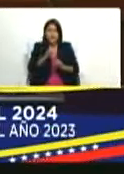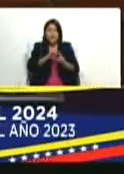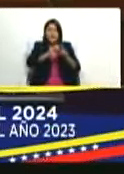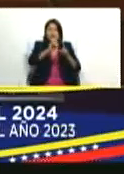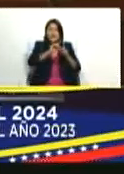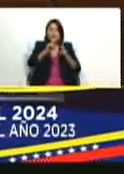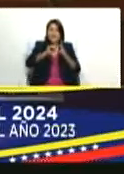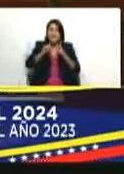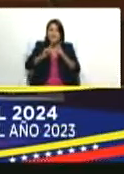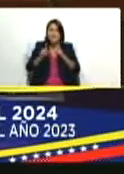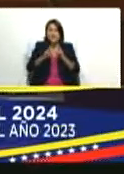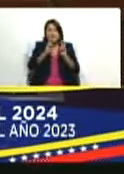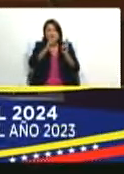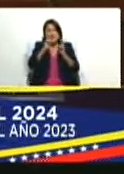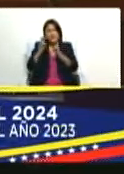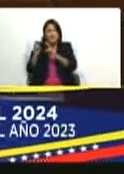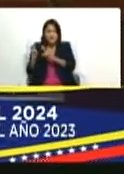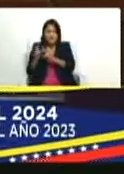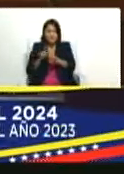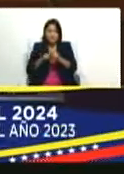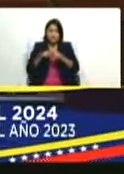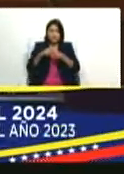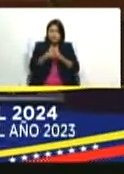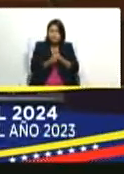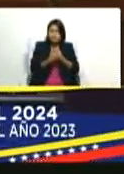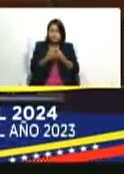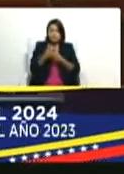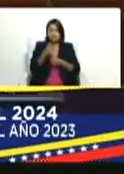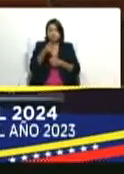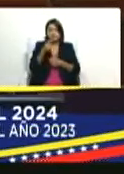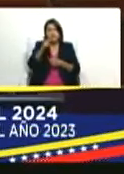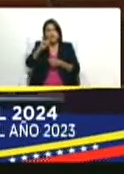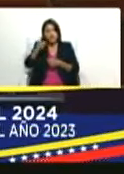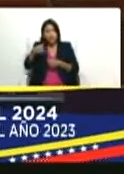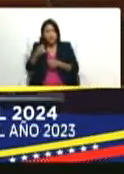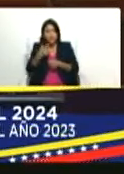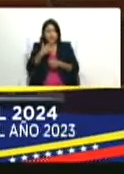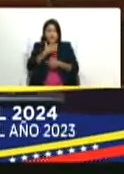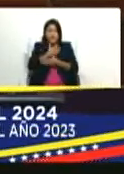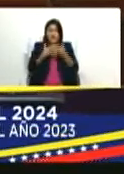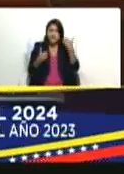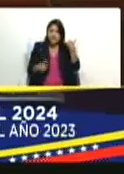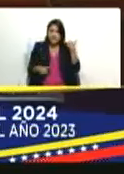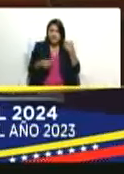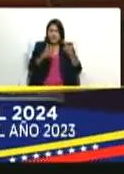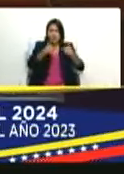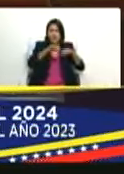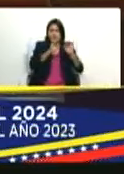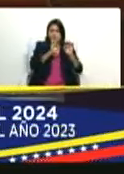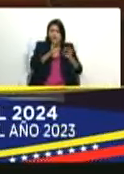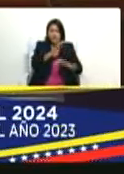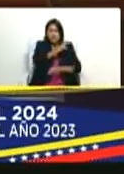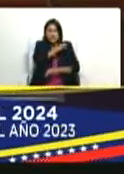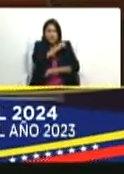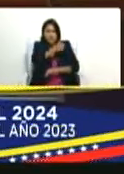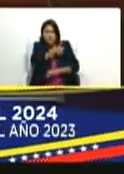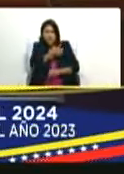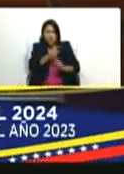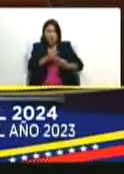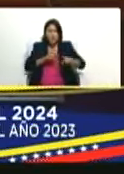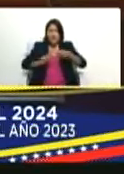diversas materias que competen al Poder Judicial, incluyendo a presidentes y presidentas de circuitos judiciales, rectoras y rectores,